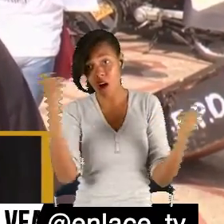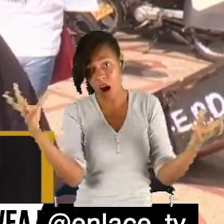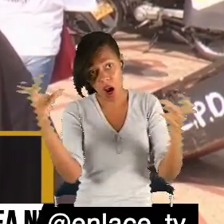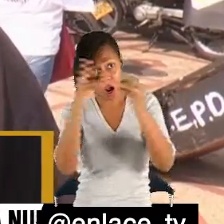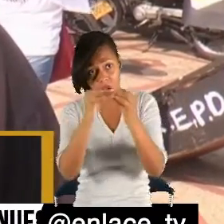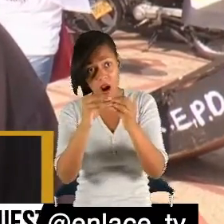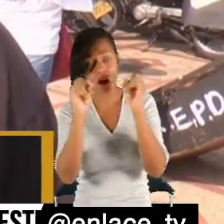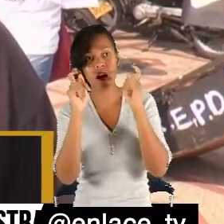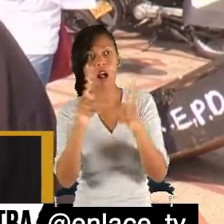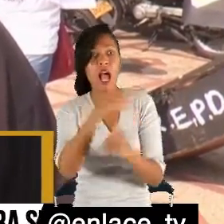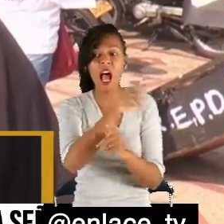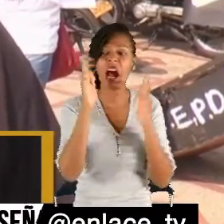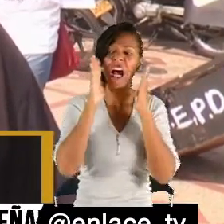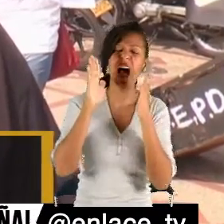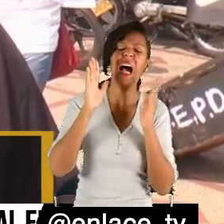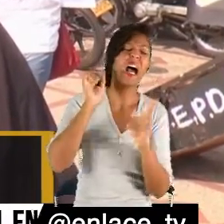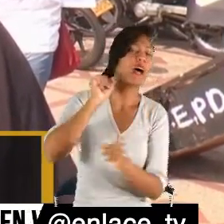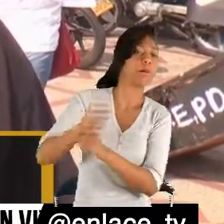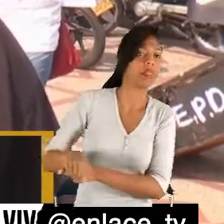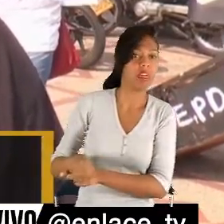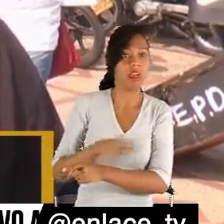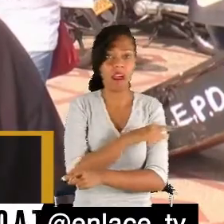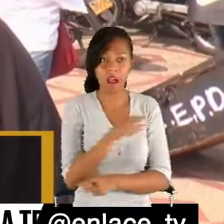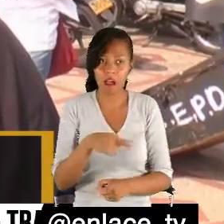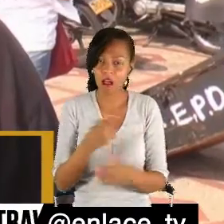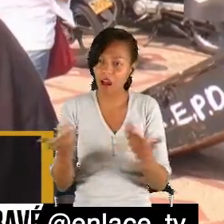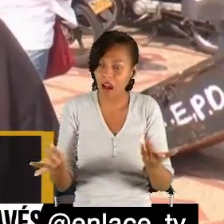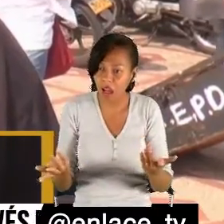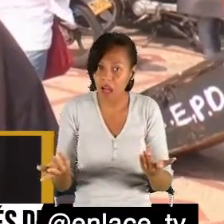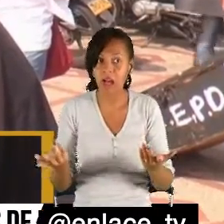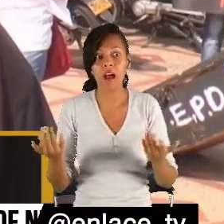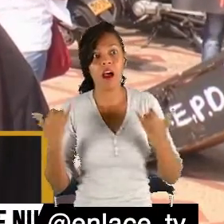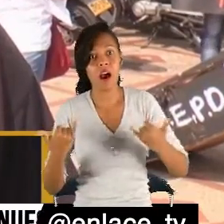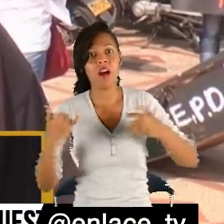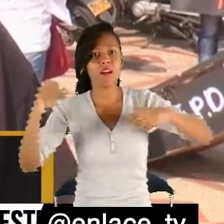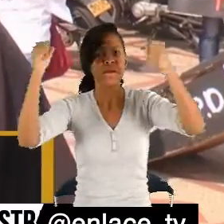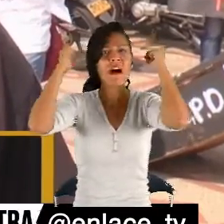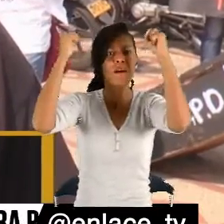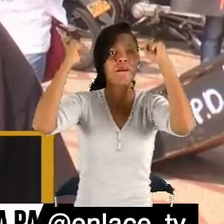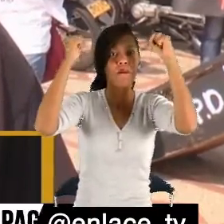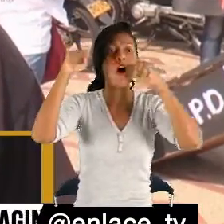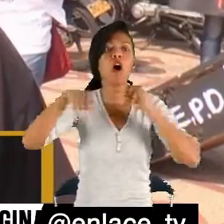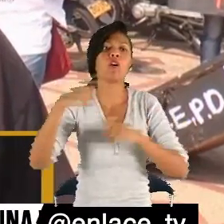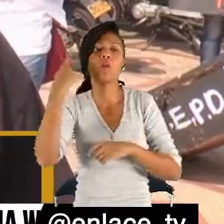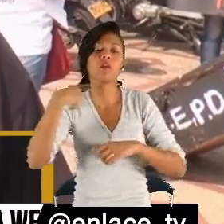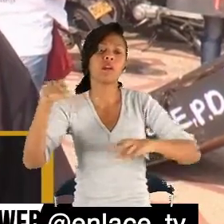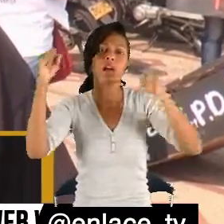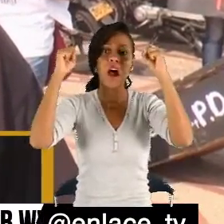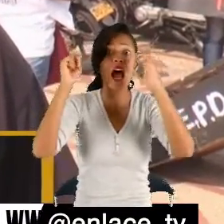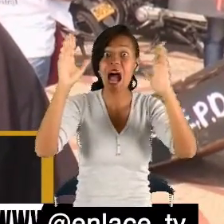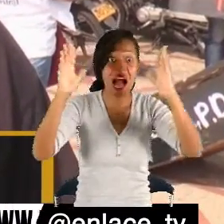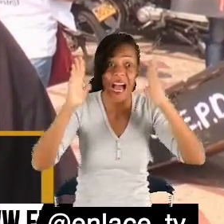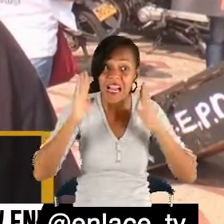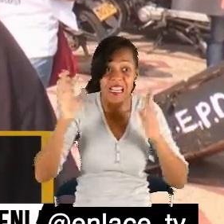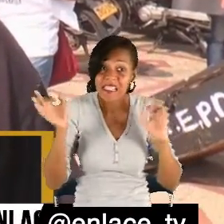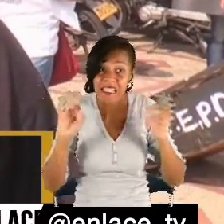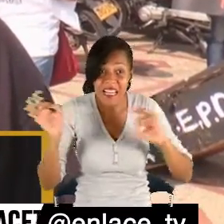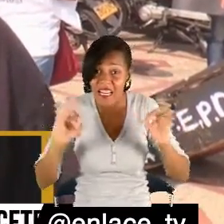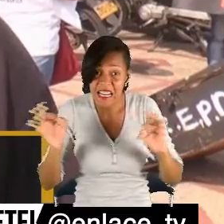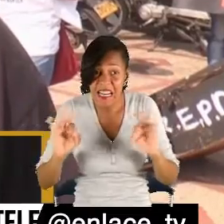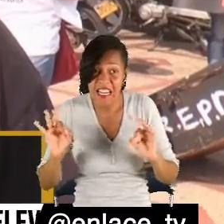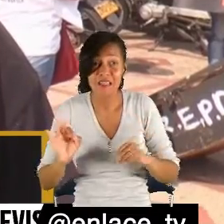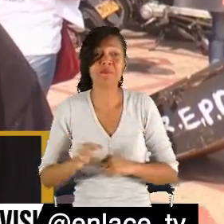hoy no le presta atención a esta situación a este paro de 24 horas tengan la plena seguridad que por lo